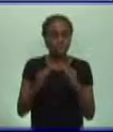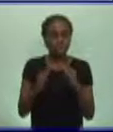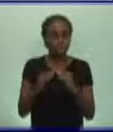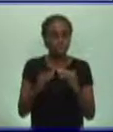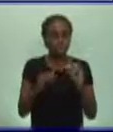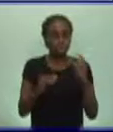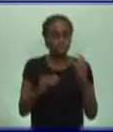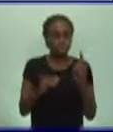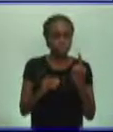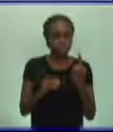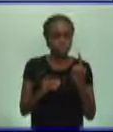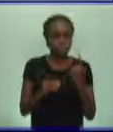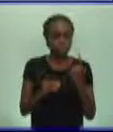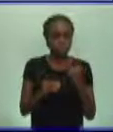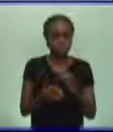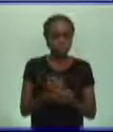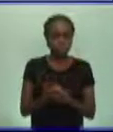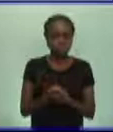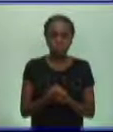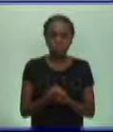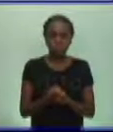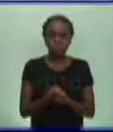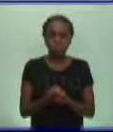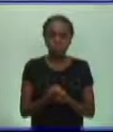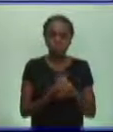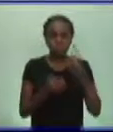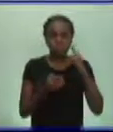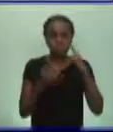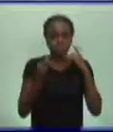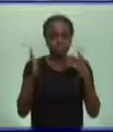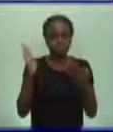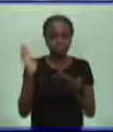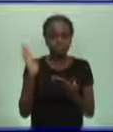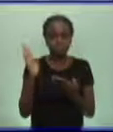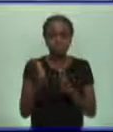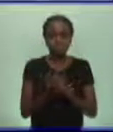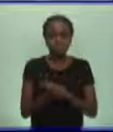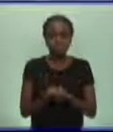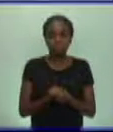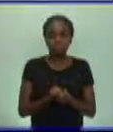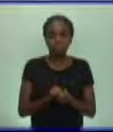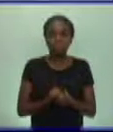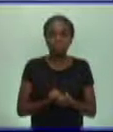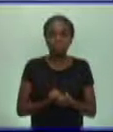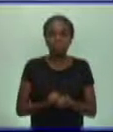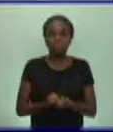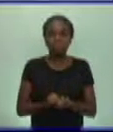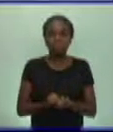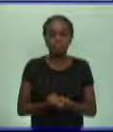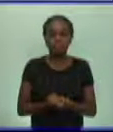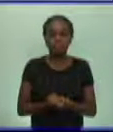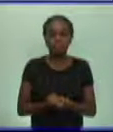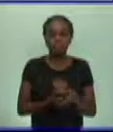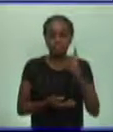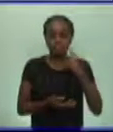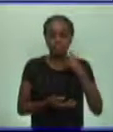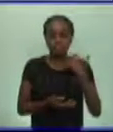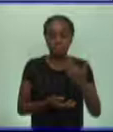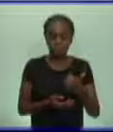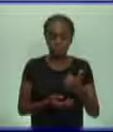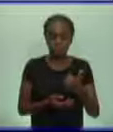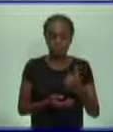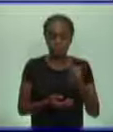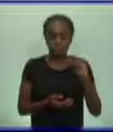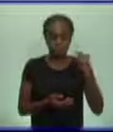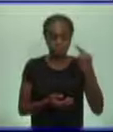agudas, seguro llevaron a limón, exclamó y verdad. Fíjense que limón